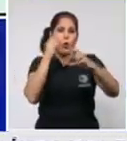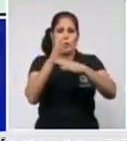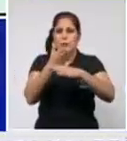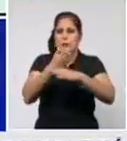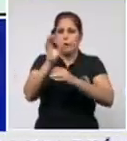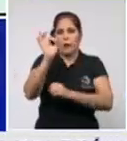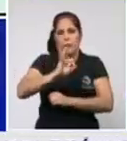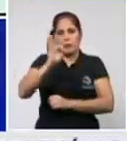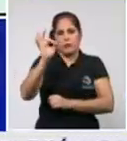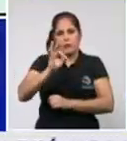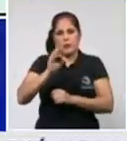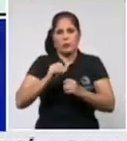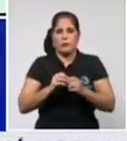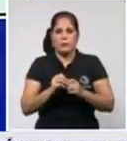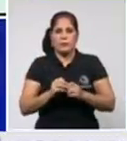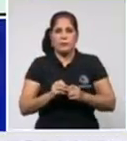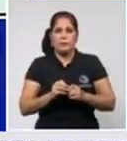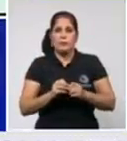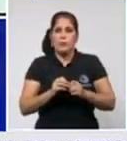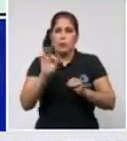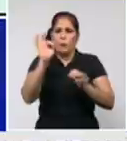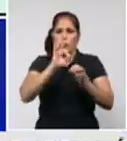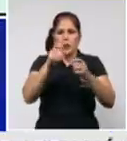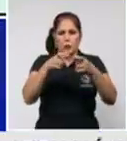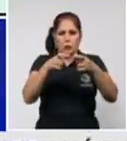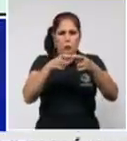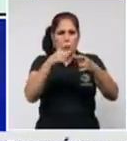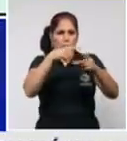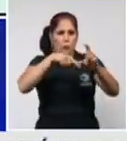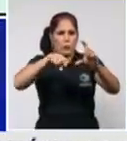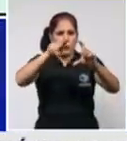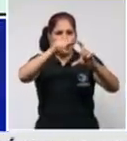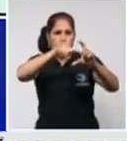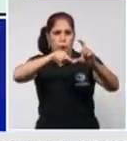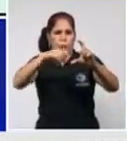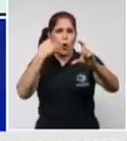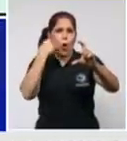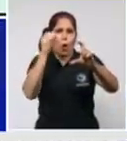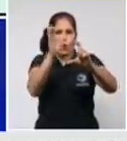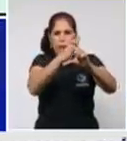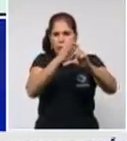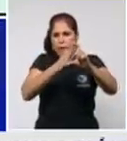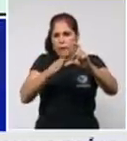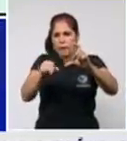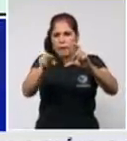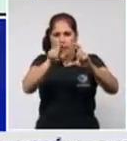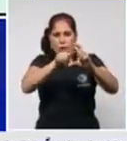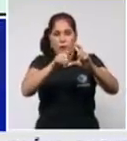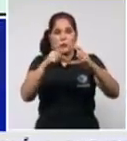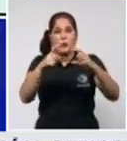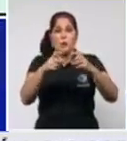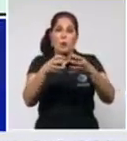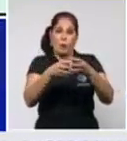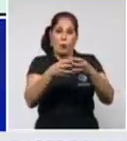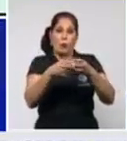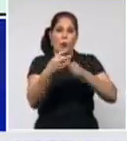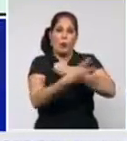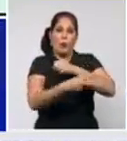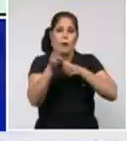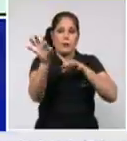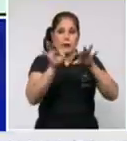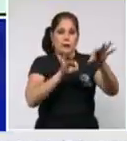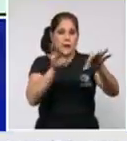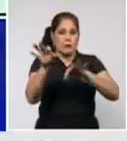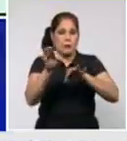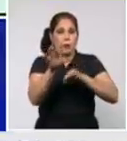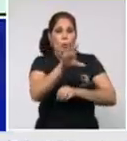está en tasa, está en porcentaje, de casos reportados por COVID-19 en un grupo de países seleccionados y regiones